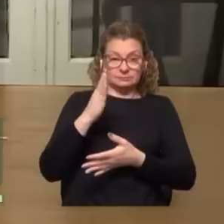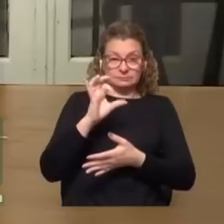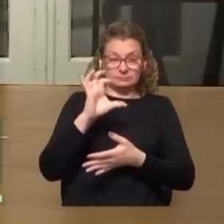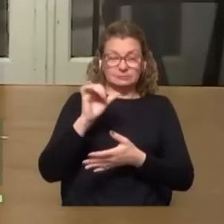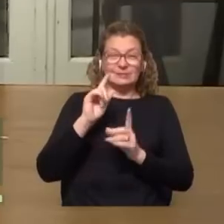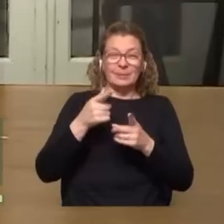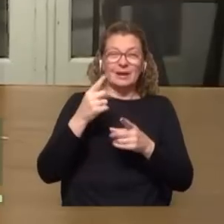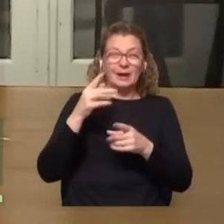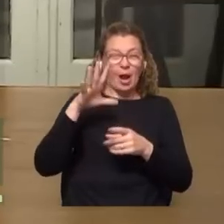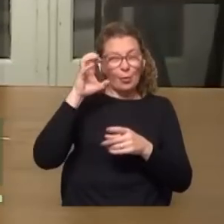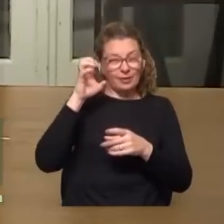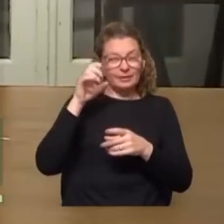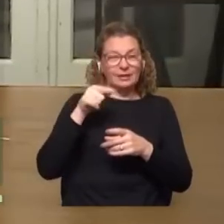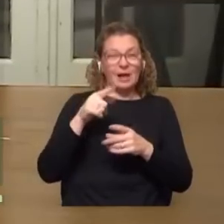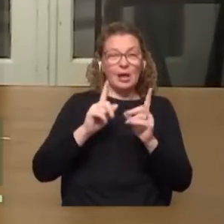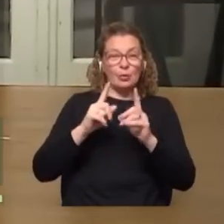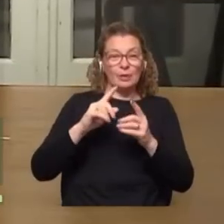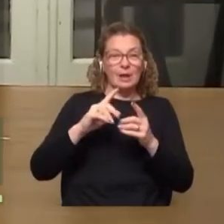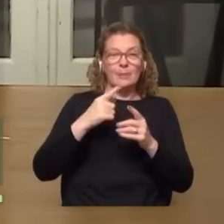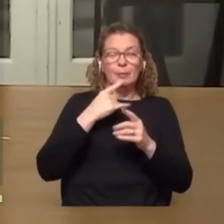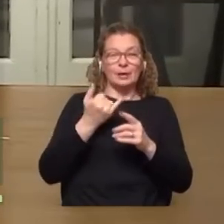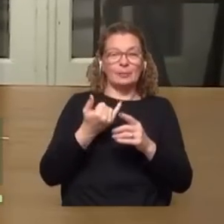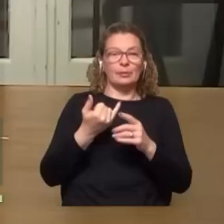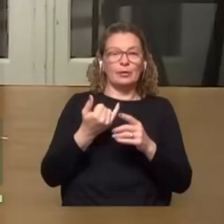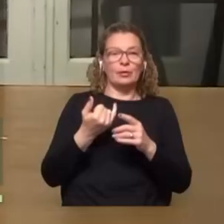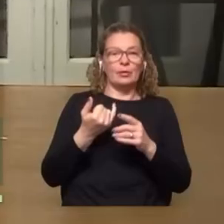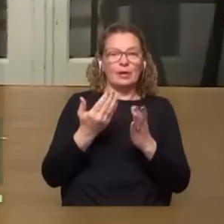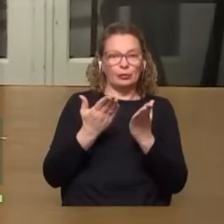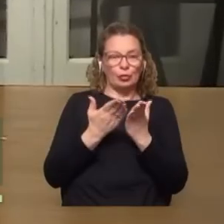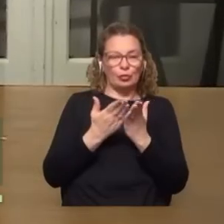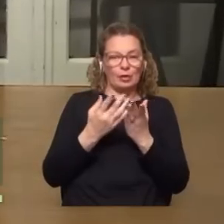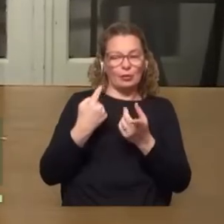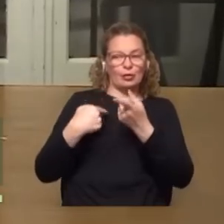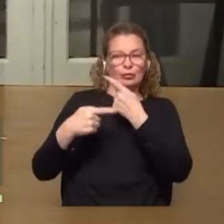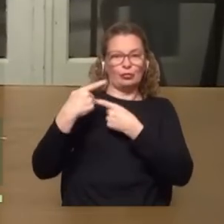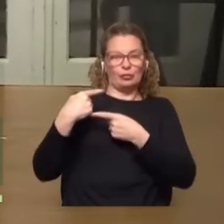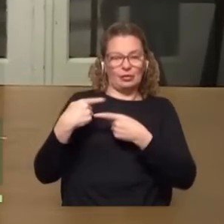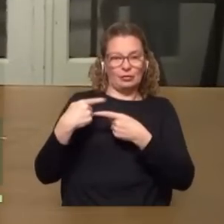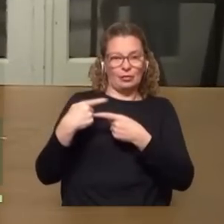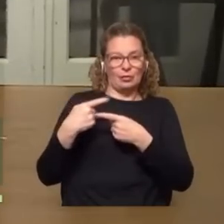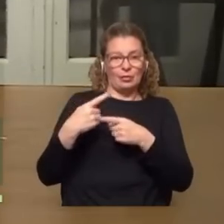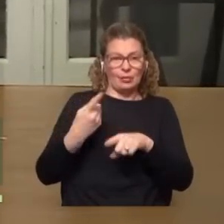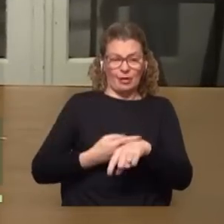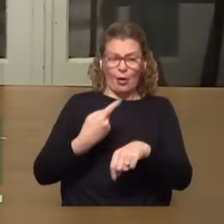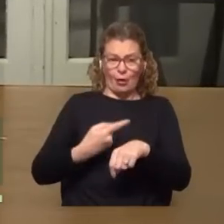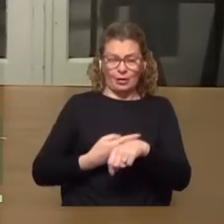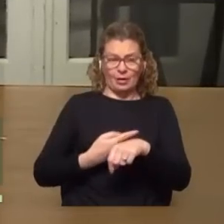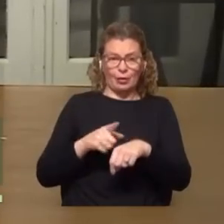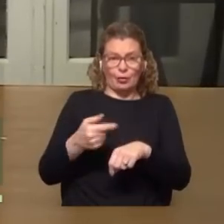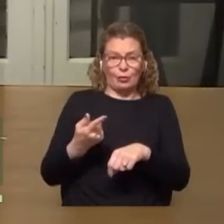asignaturas Recuerden que hay algunas materias en particular que hay un retroceso en torno a las cantidad de horas y otras